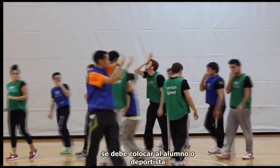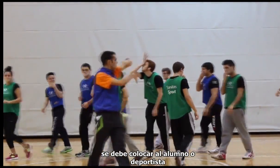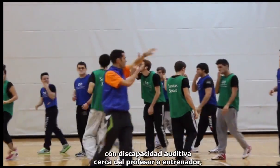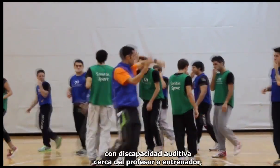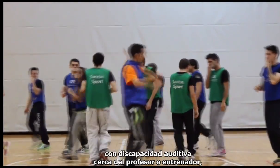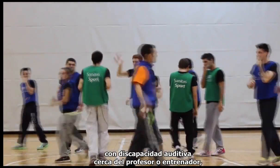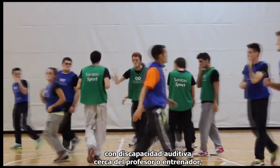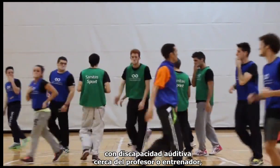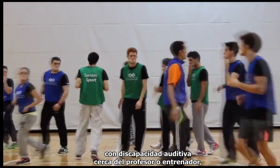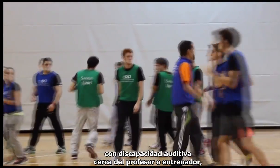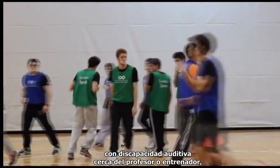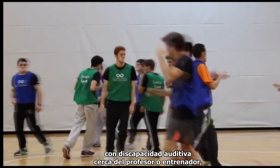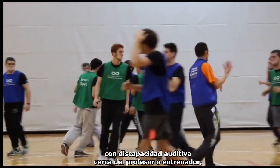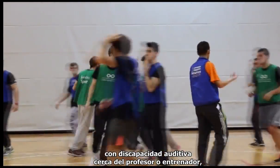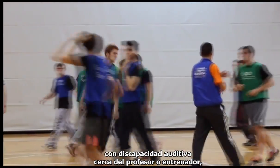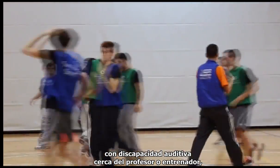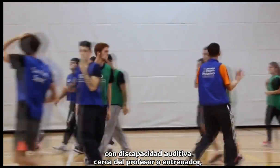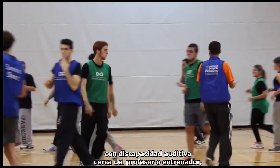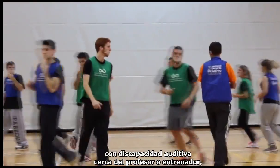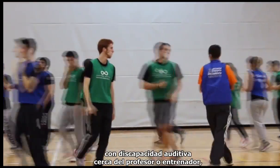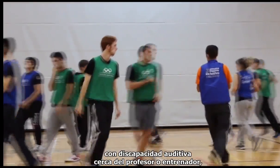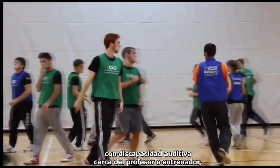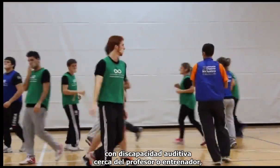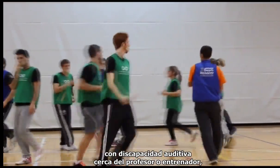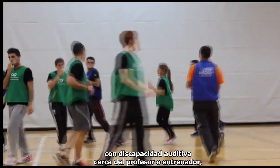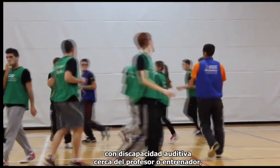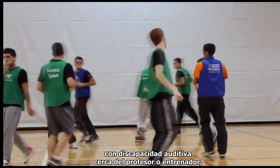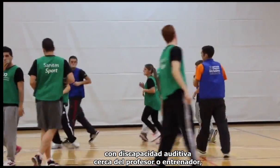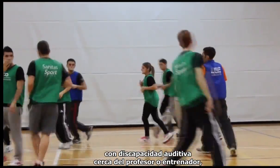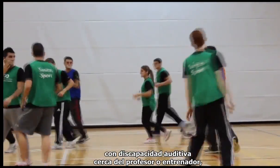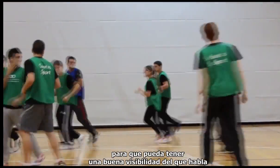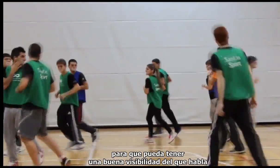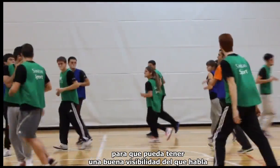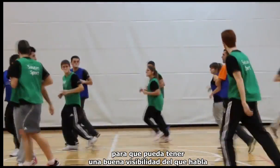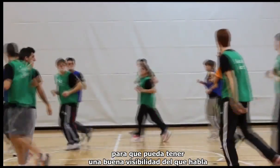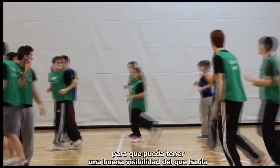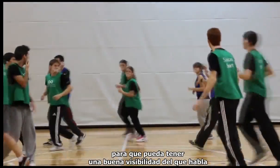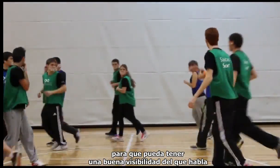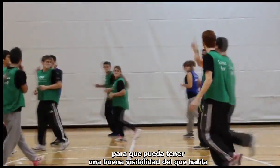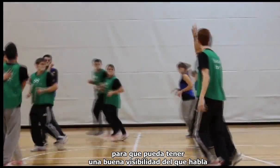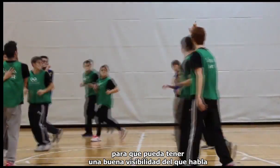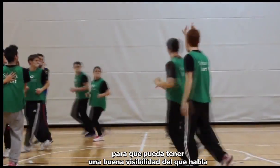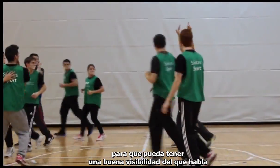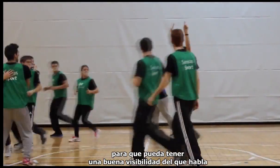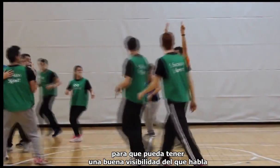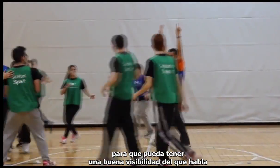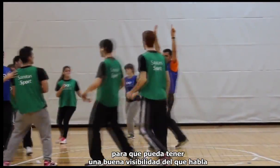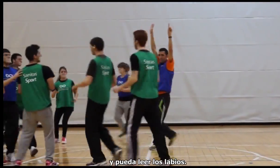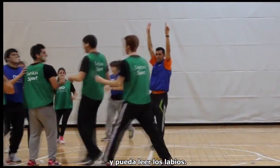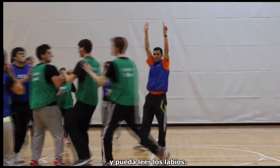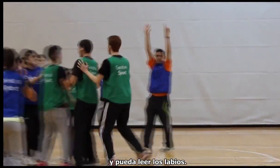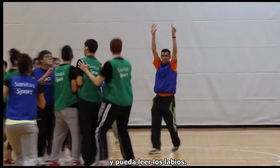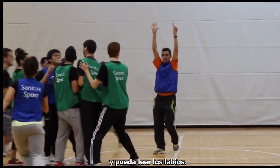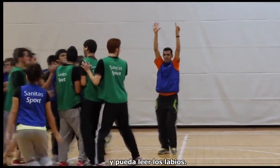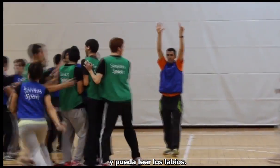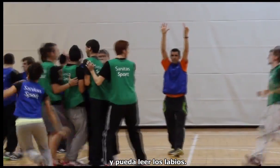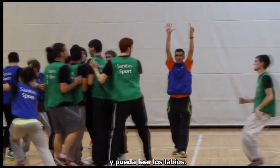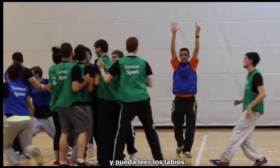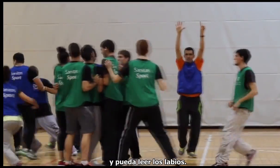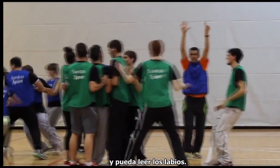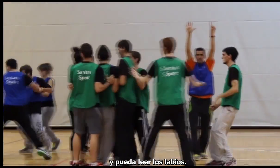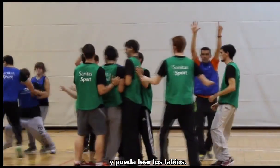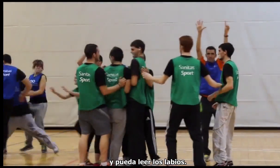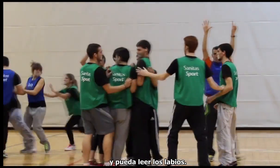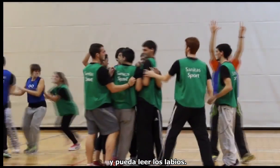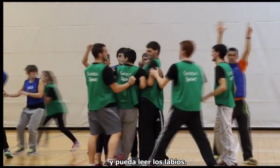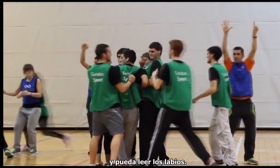alumno o deportista con discapacidad auditiva cerca del profesor o entrenador para que pueda tener una buena visibilidad del que habla y pueda leer los